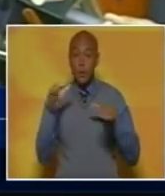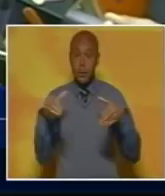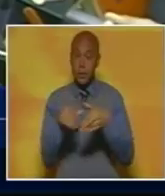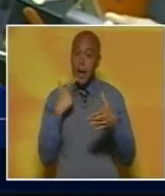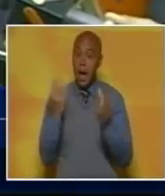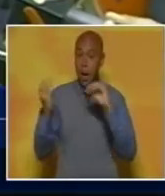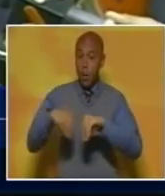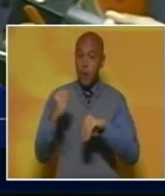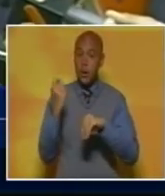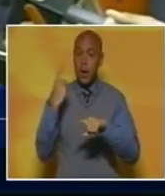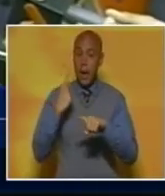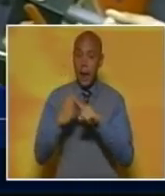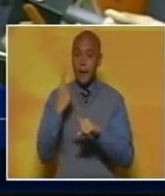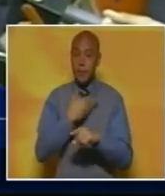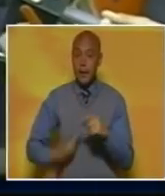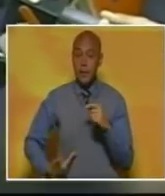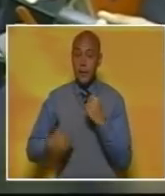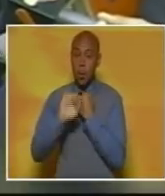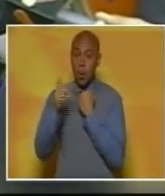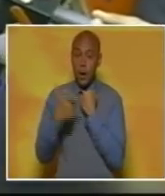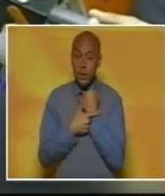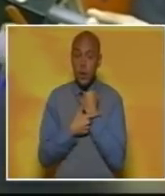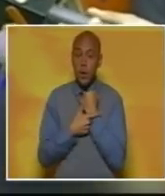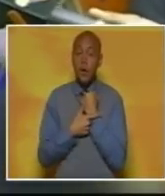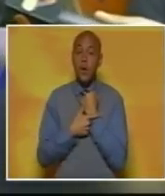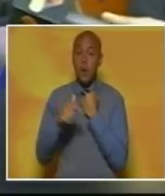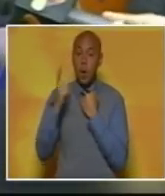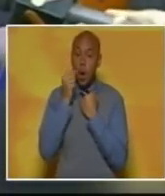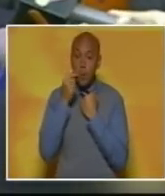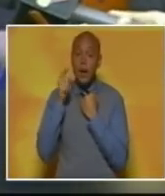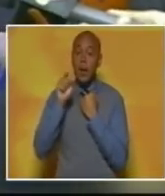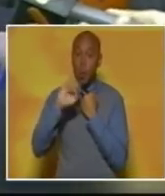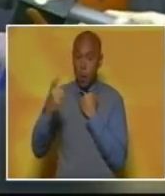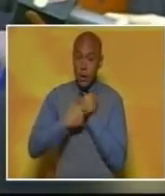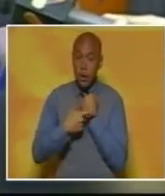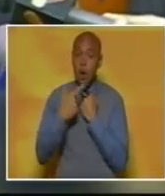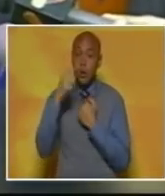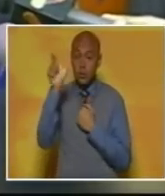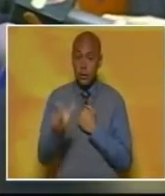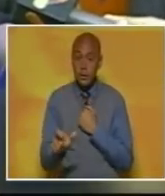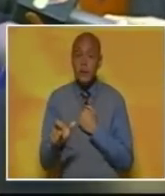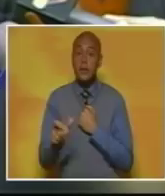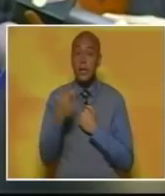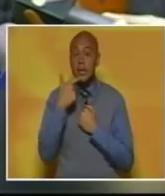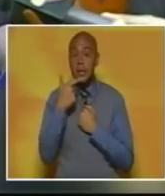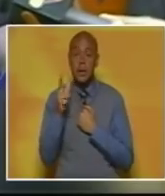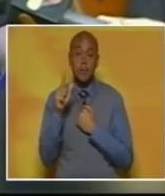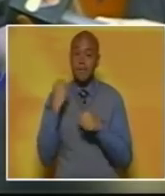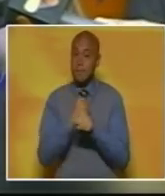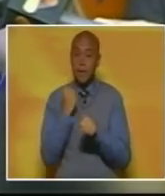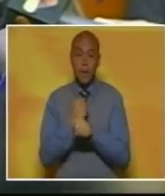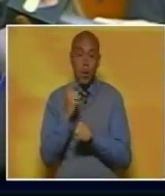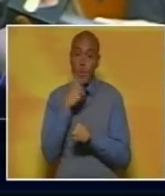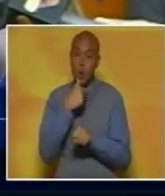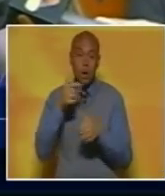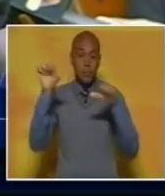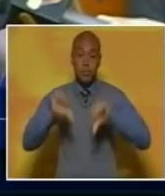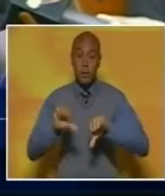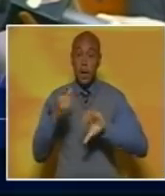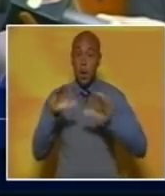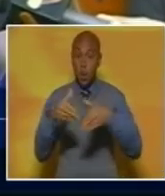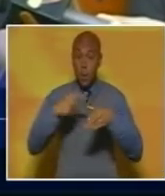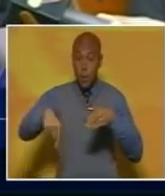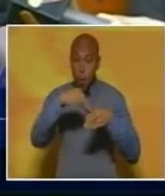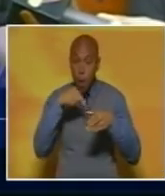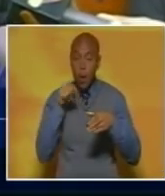el expresidente diputado Guaidó, el expresidente en desacato Guaidó, no va a poder funcionar porque algunos miembros de